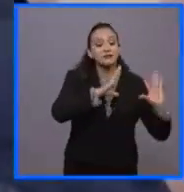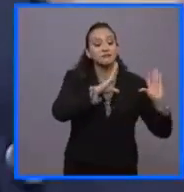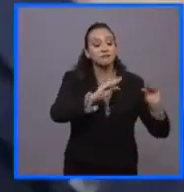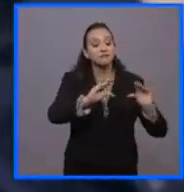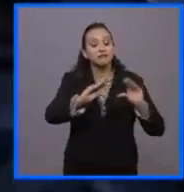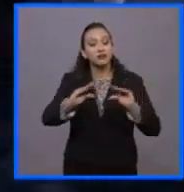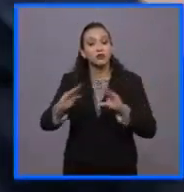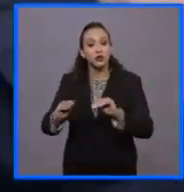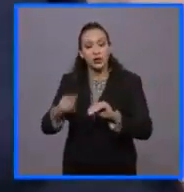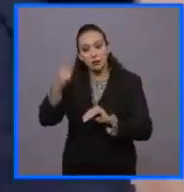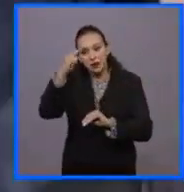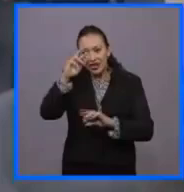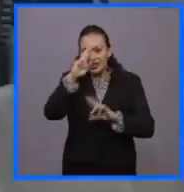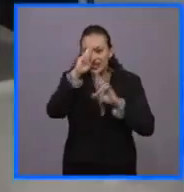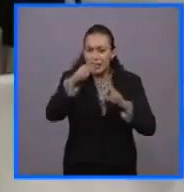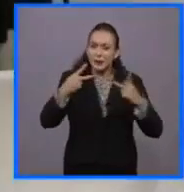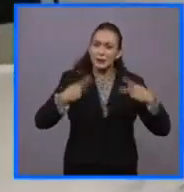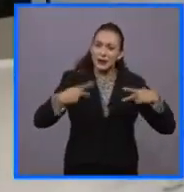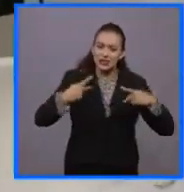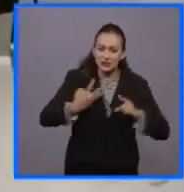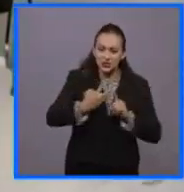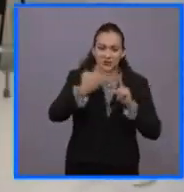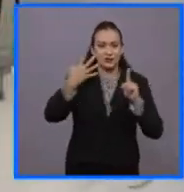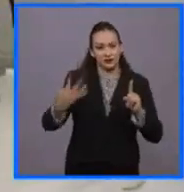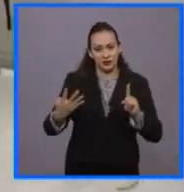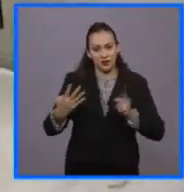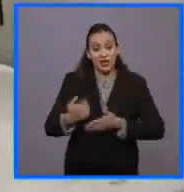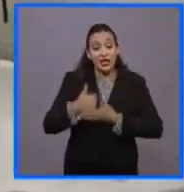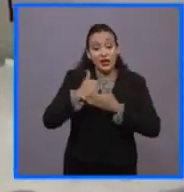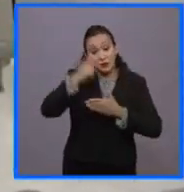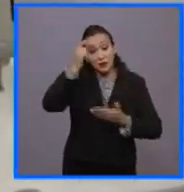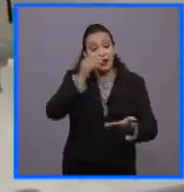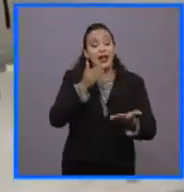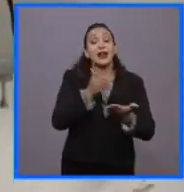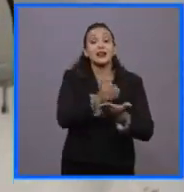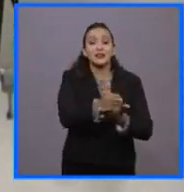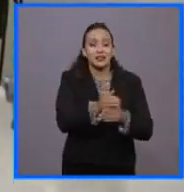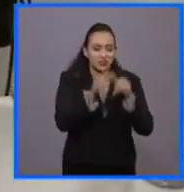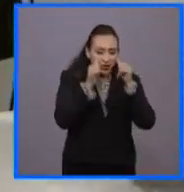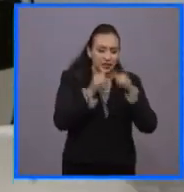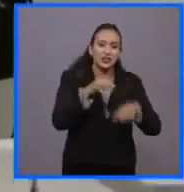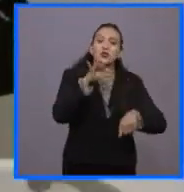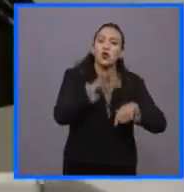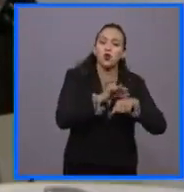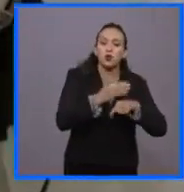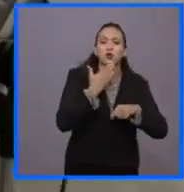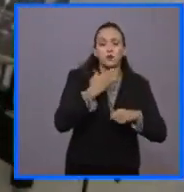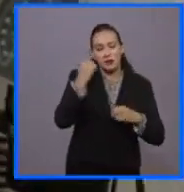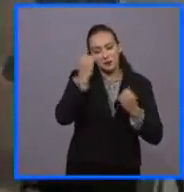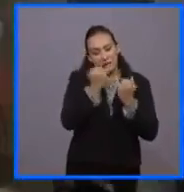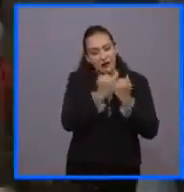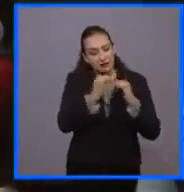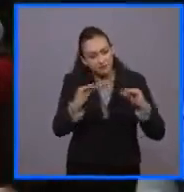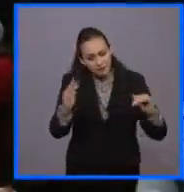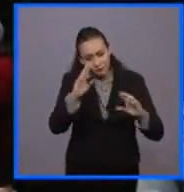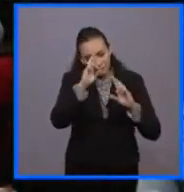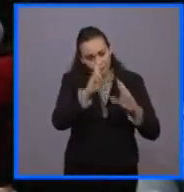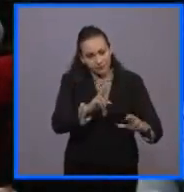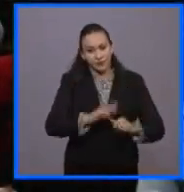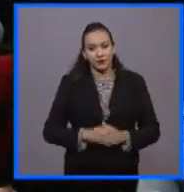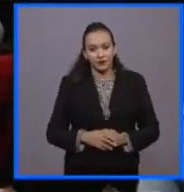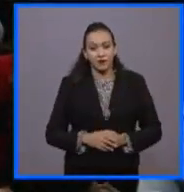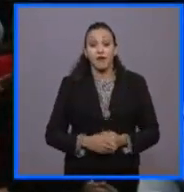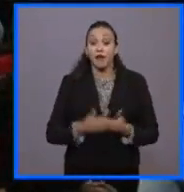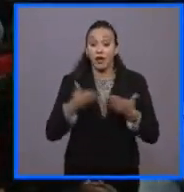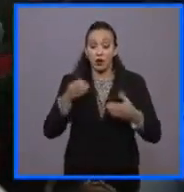las personas LGBTI+, y garantizar el acceso a una adecuada atención médica en igualdad de condiciones. Por su parte, la